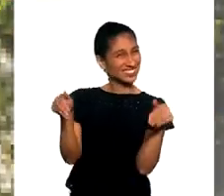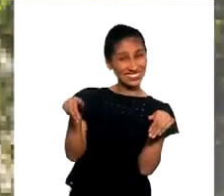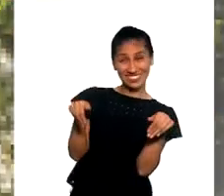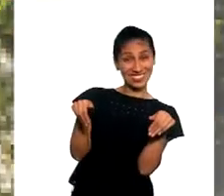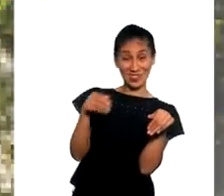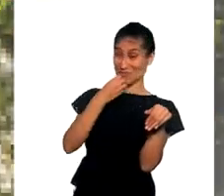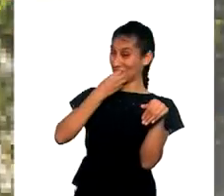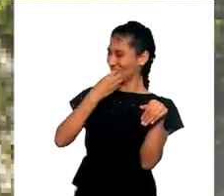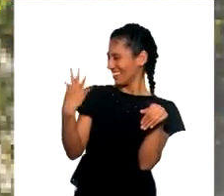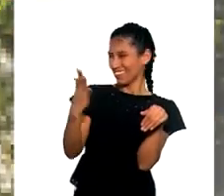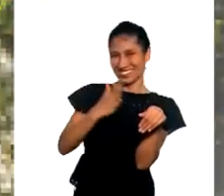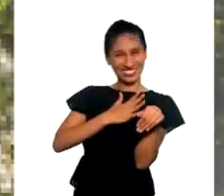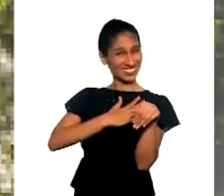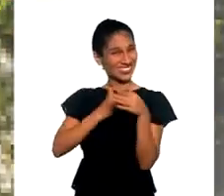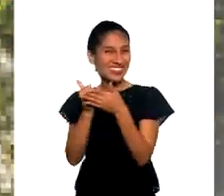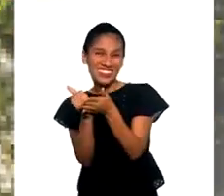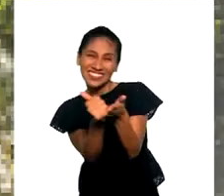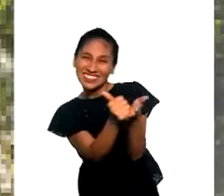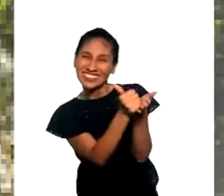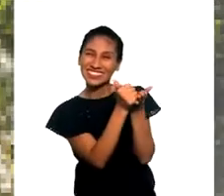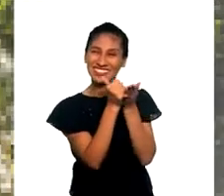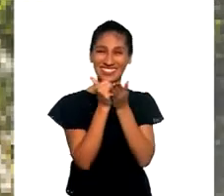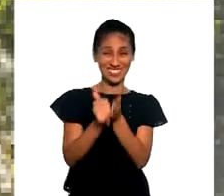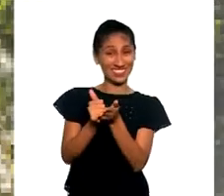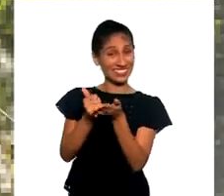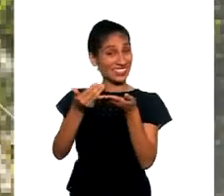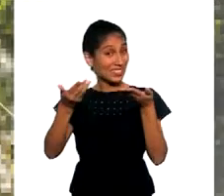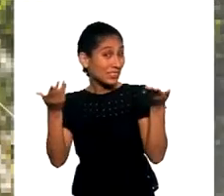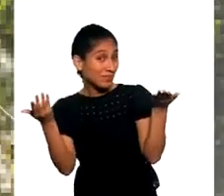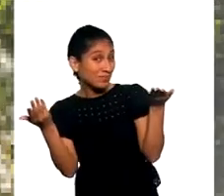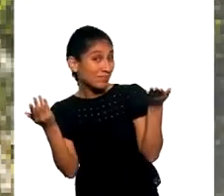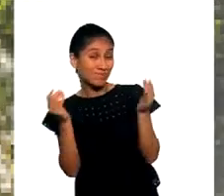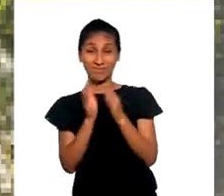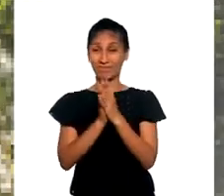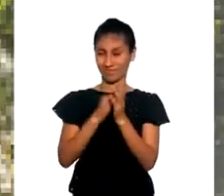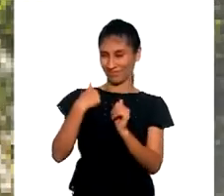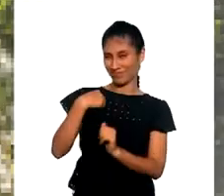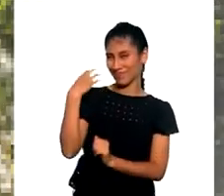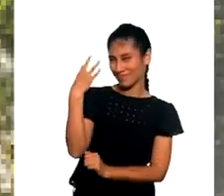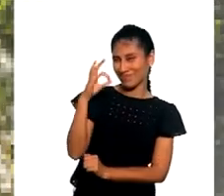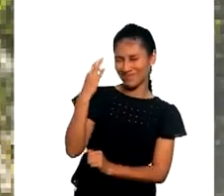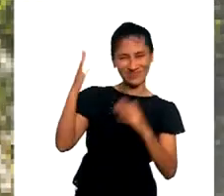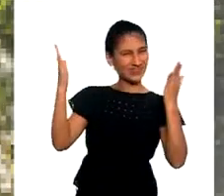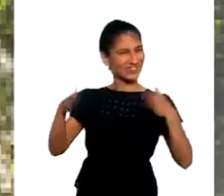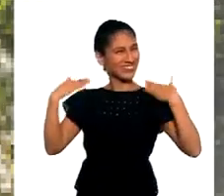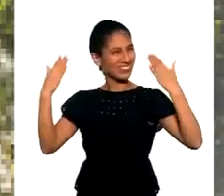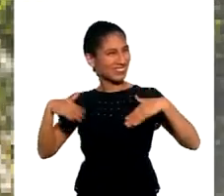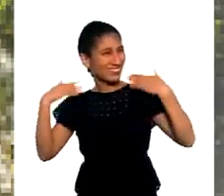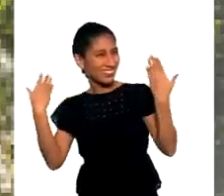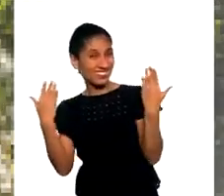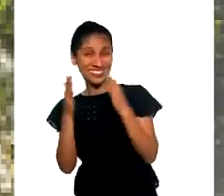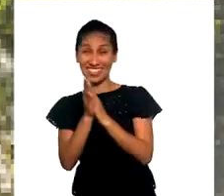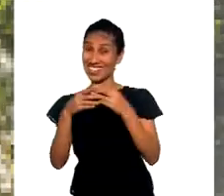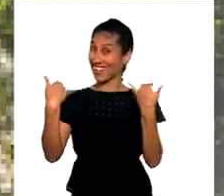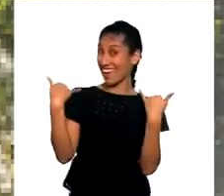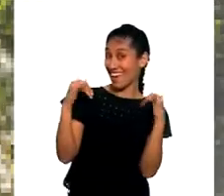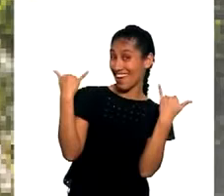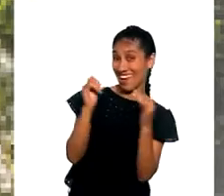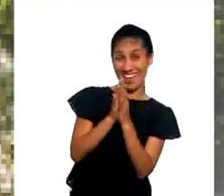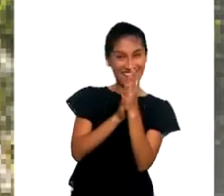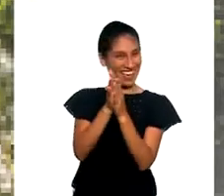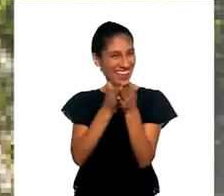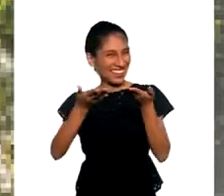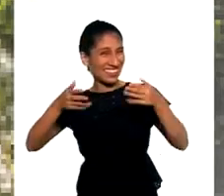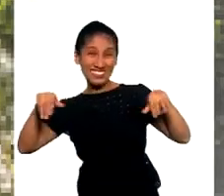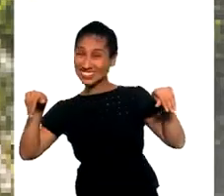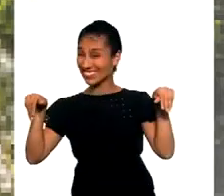un gusta ayudar a mi estimado ya siempre feliz de crear juegos